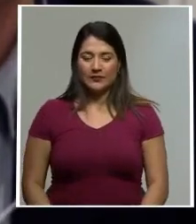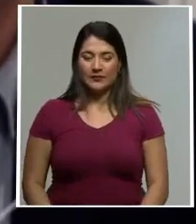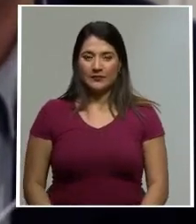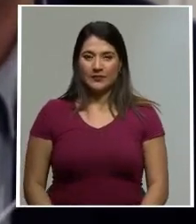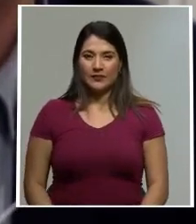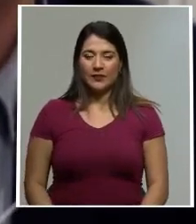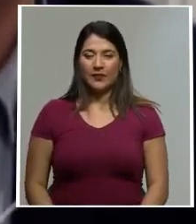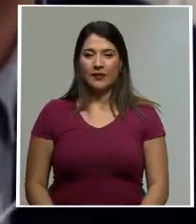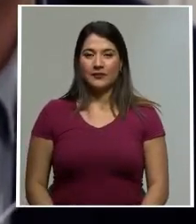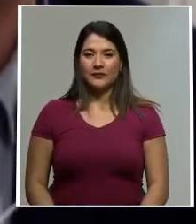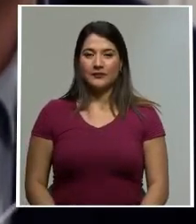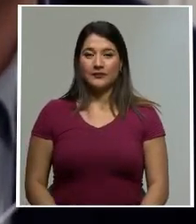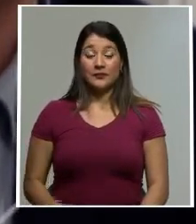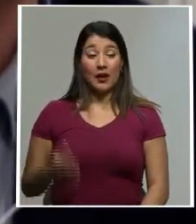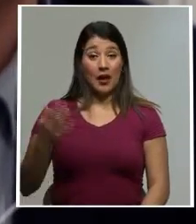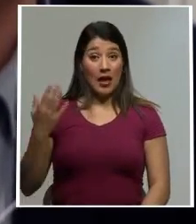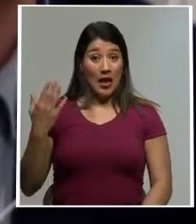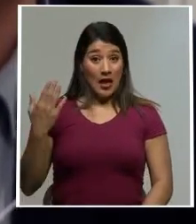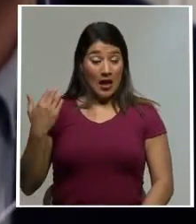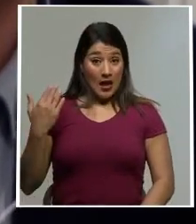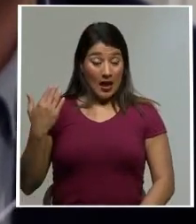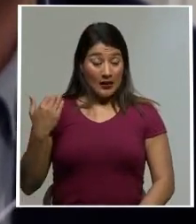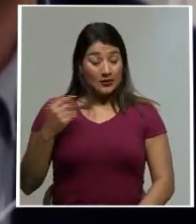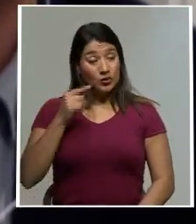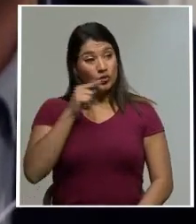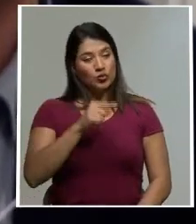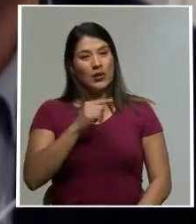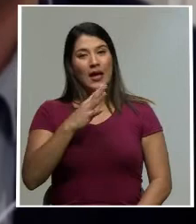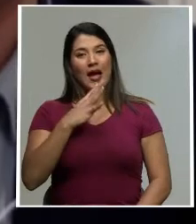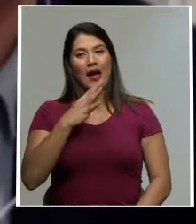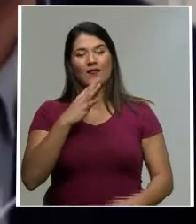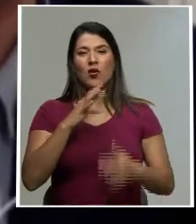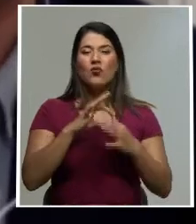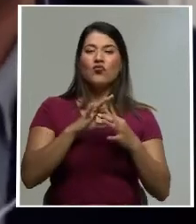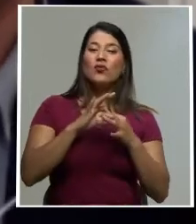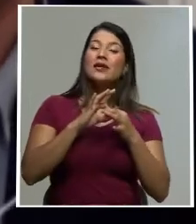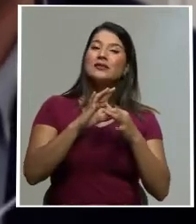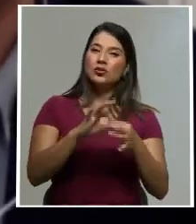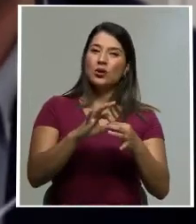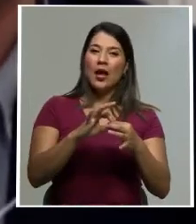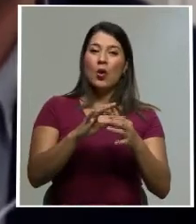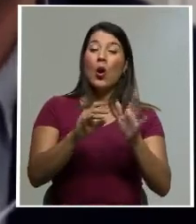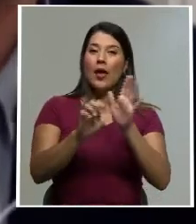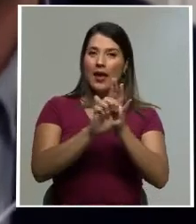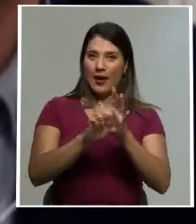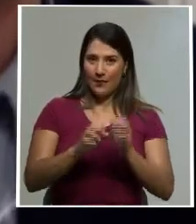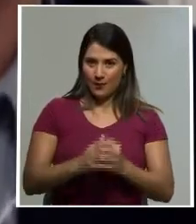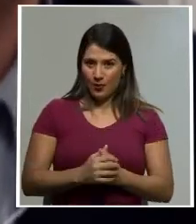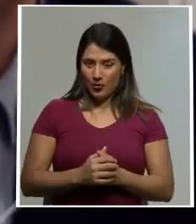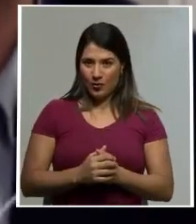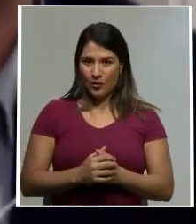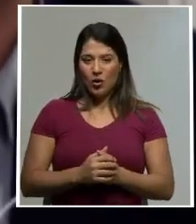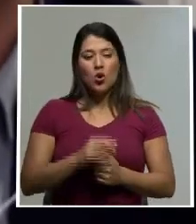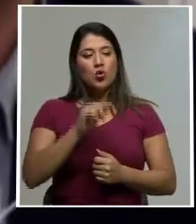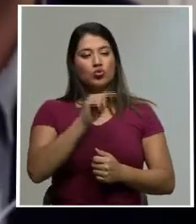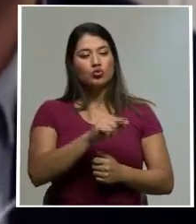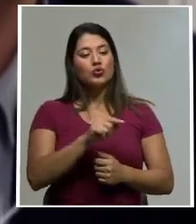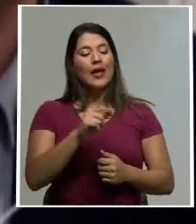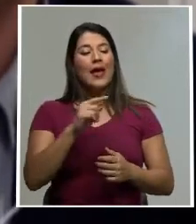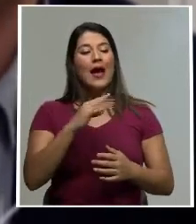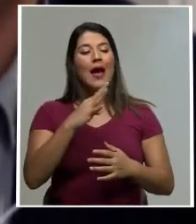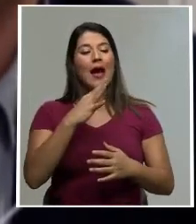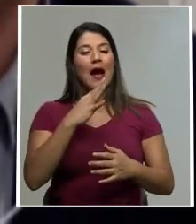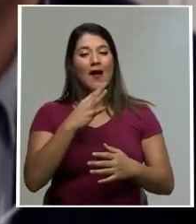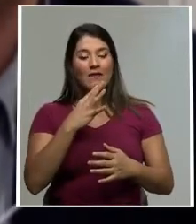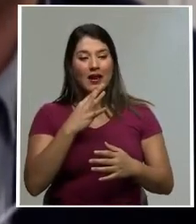Recién traías a colación la referencialidad, ¿verdad? Esas referencias,